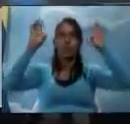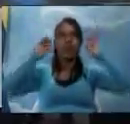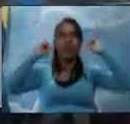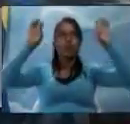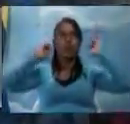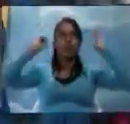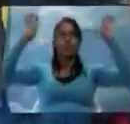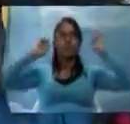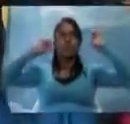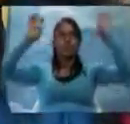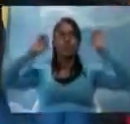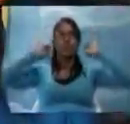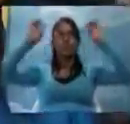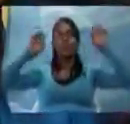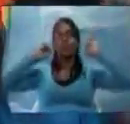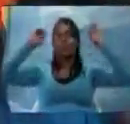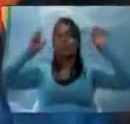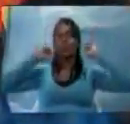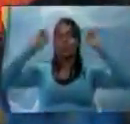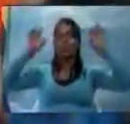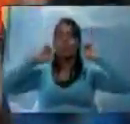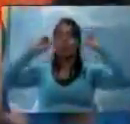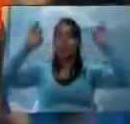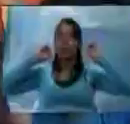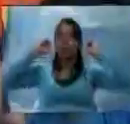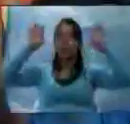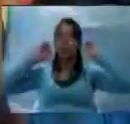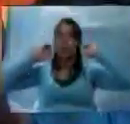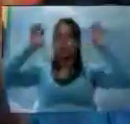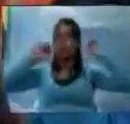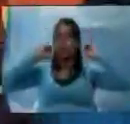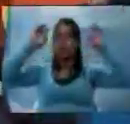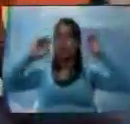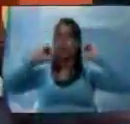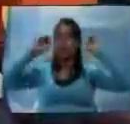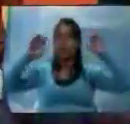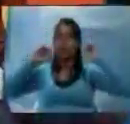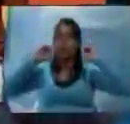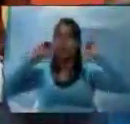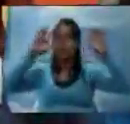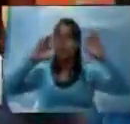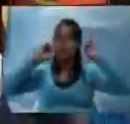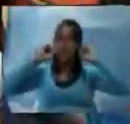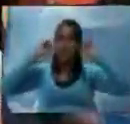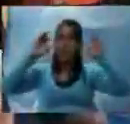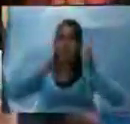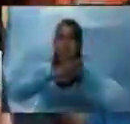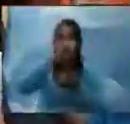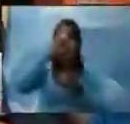Gloria a Dios, gloria a Dios, gloria a Dios, gloria a Dios, gloria a Dios, gloria a Dios, gloria a Dios.